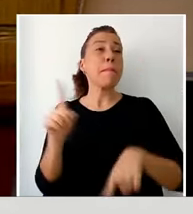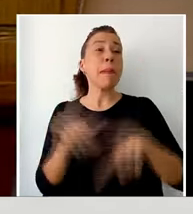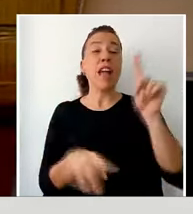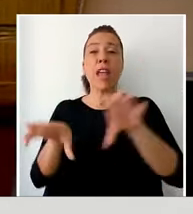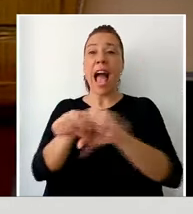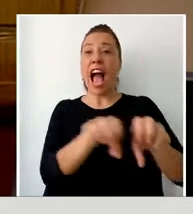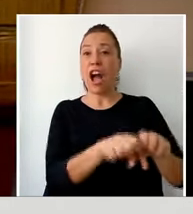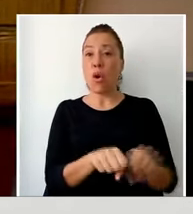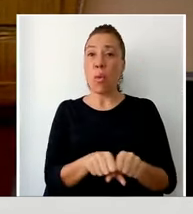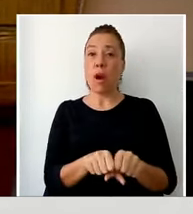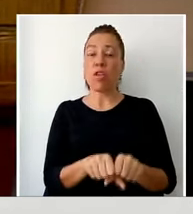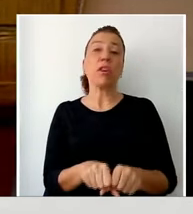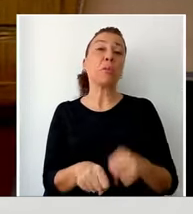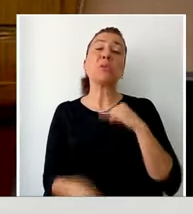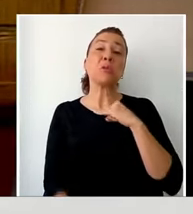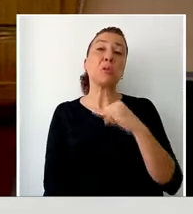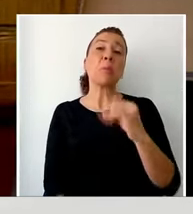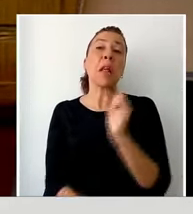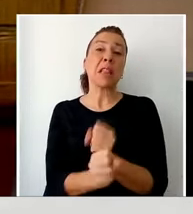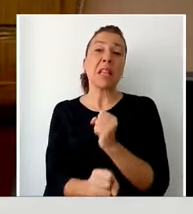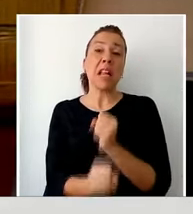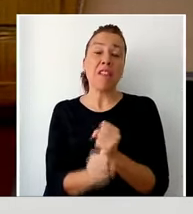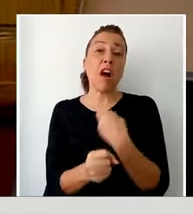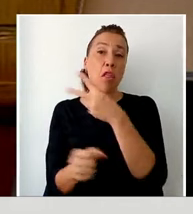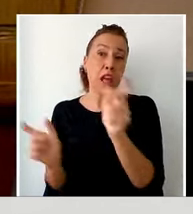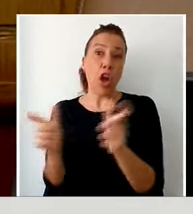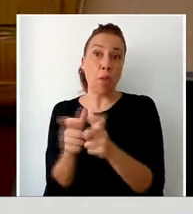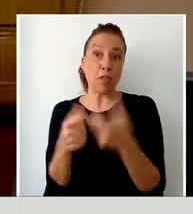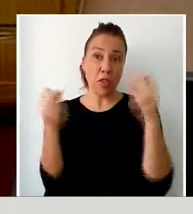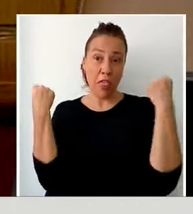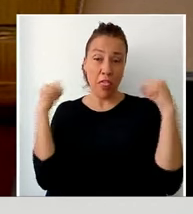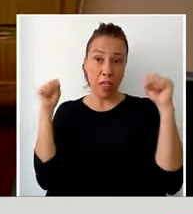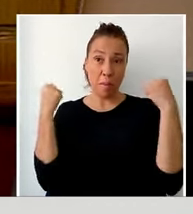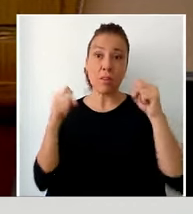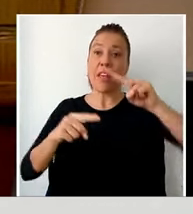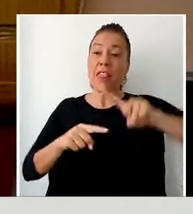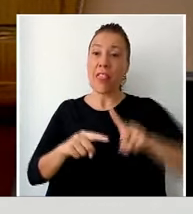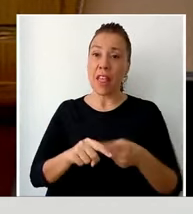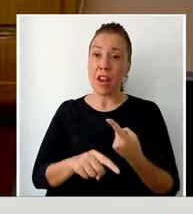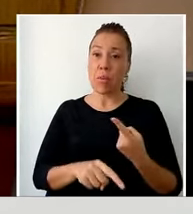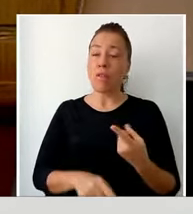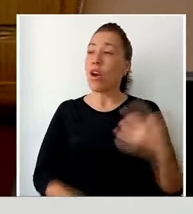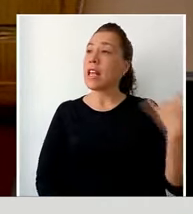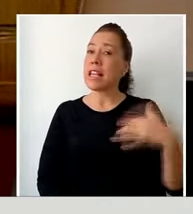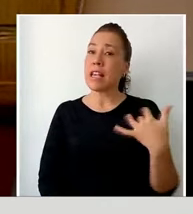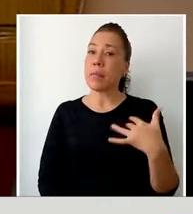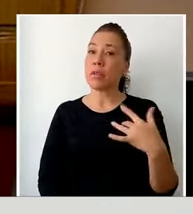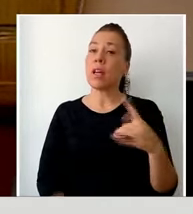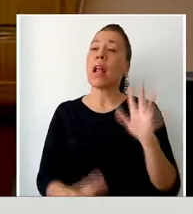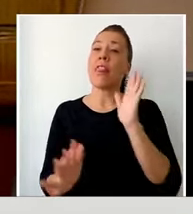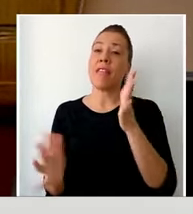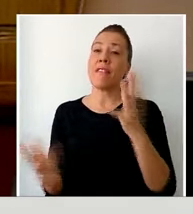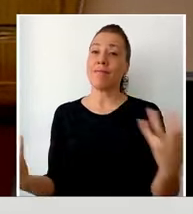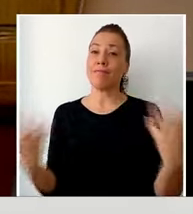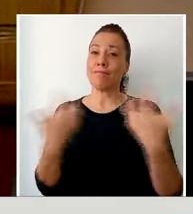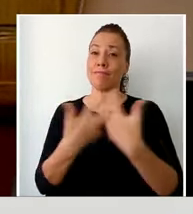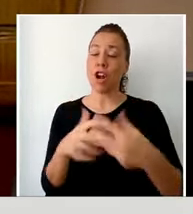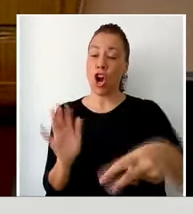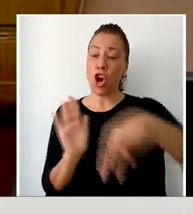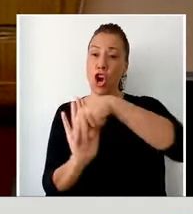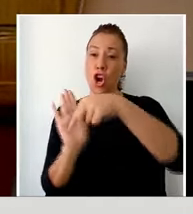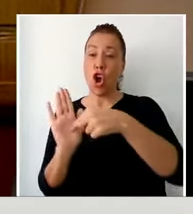caracterizado además el trabajo de esa comisión Y nuevamente se hace imperante una homologación de La normativa Internacional